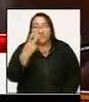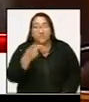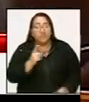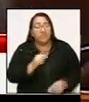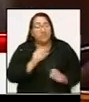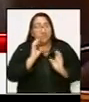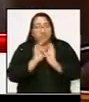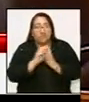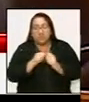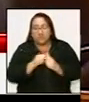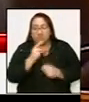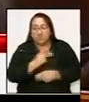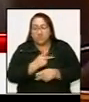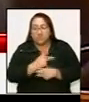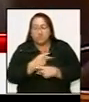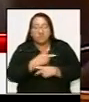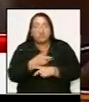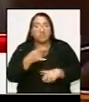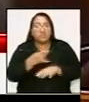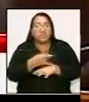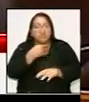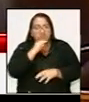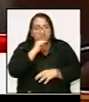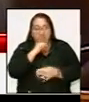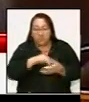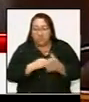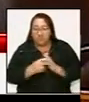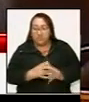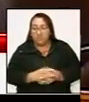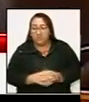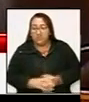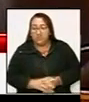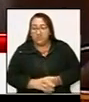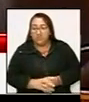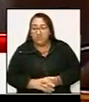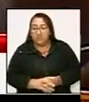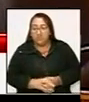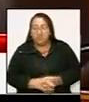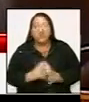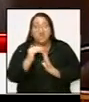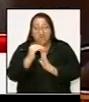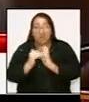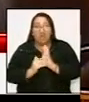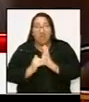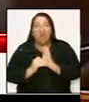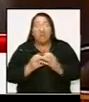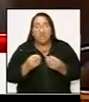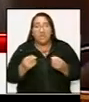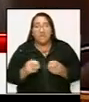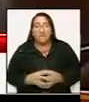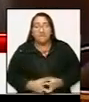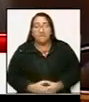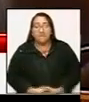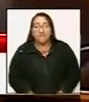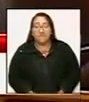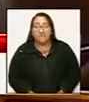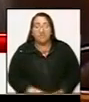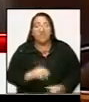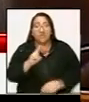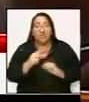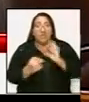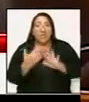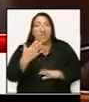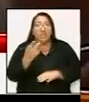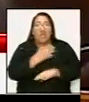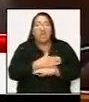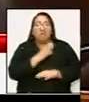por ejemplo, la prevalencia de violencia contra las mujeres se haya reducido significativamente. El 2015